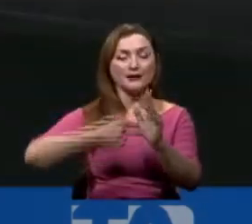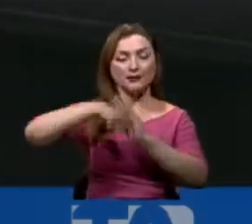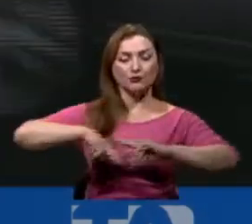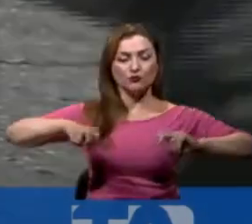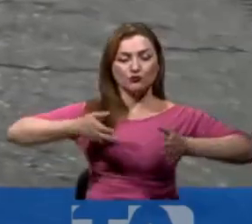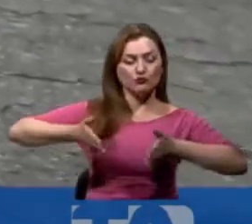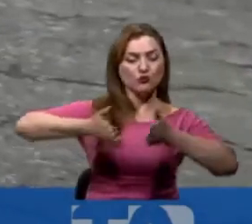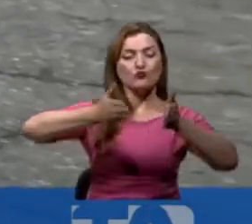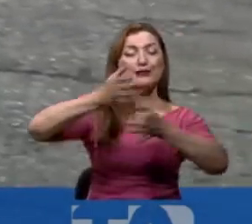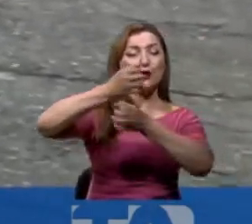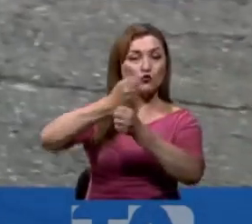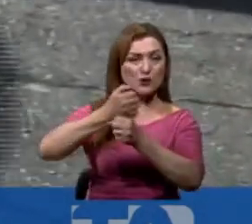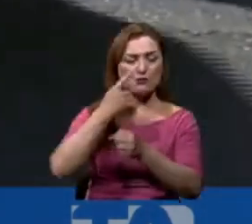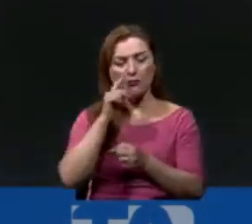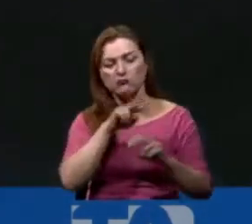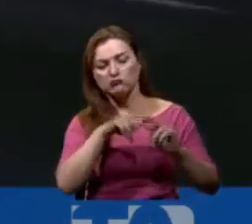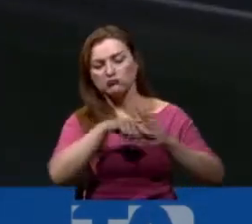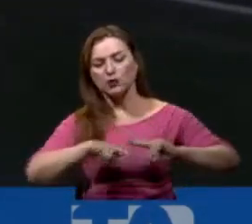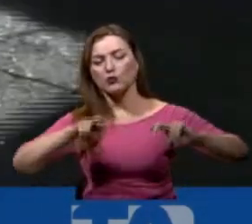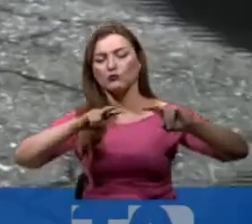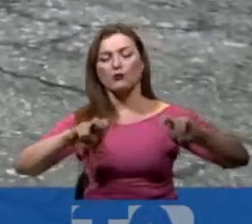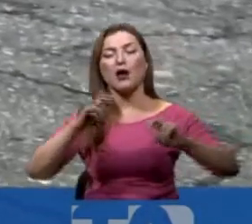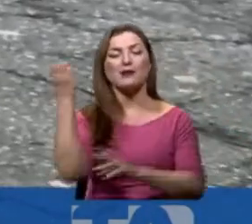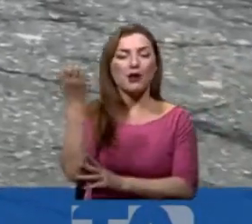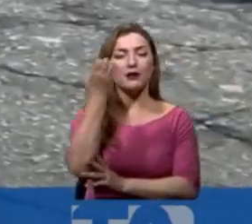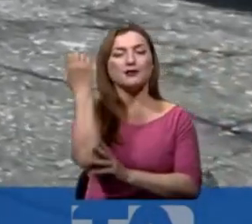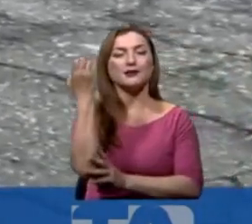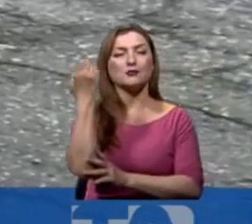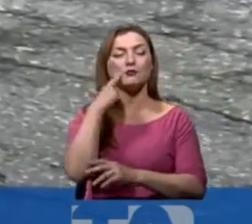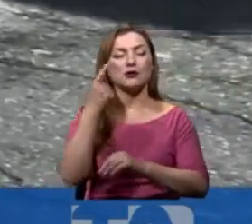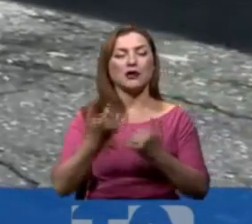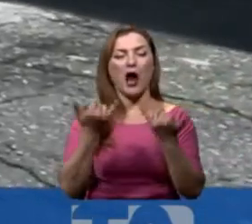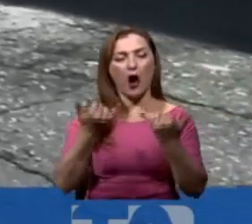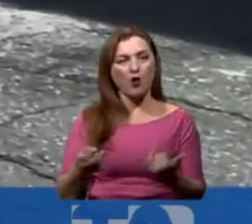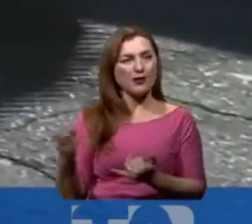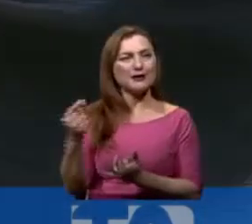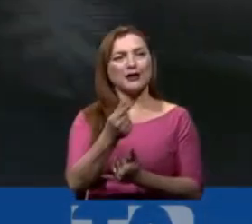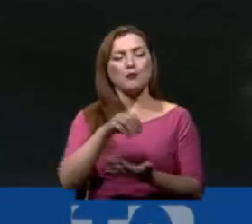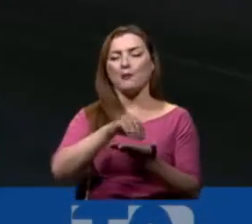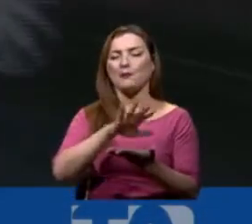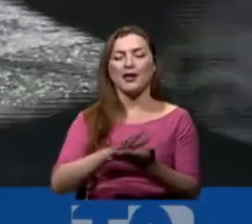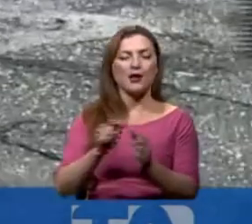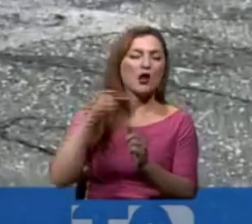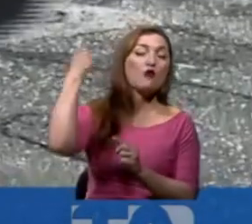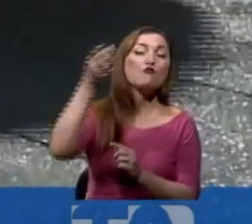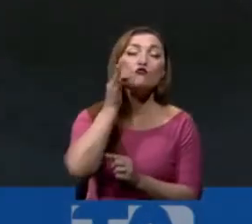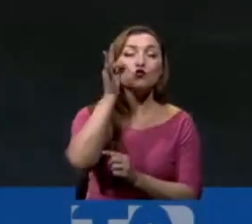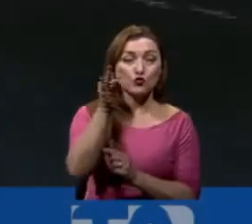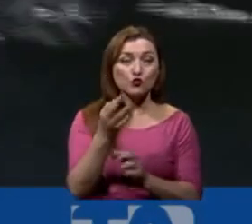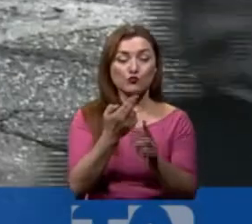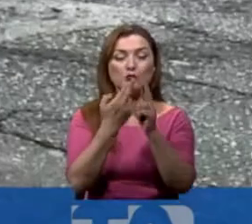Simón Bolívar, ya los resultados con acciones emergentes, acciones a mediano y largo plazo. Eso lo estamos por recibir, ya lo